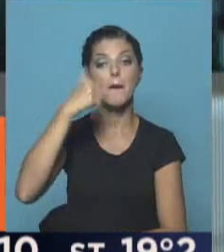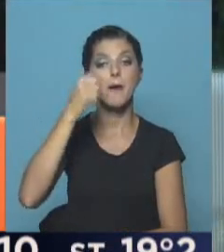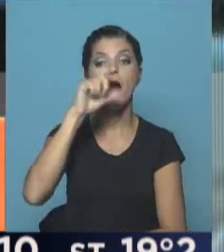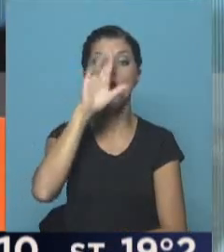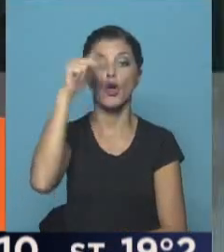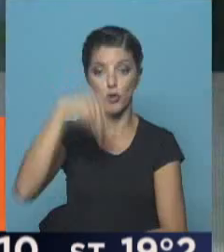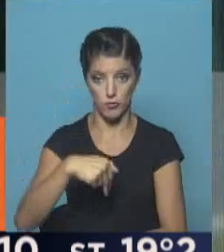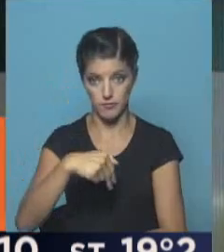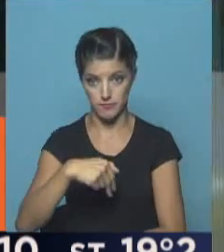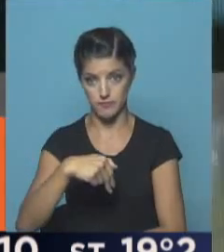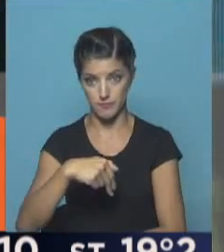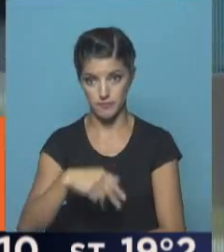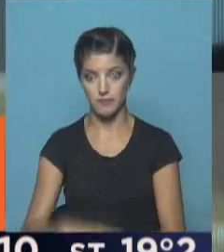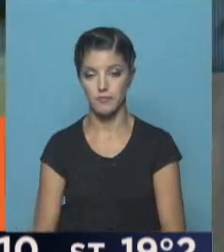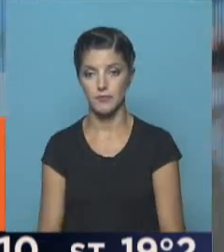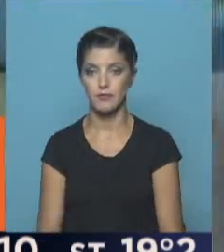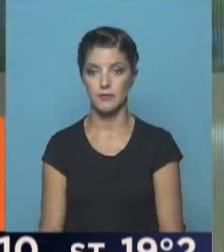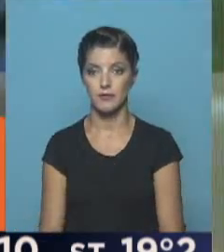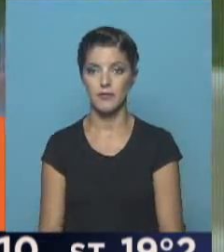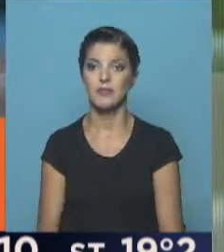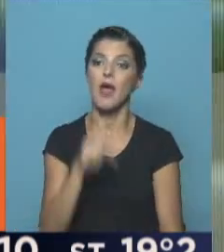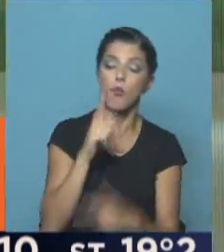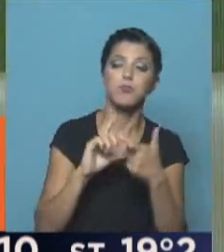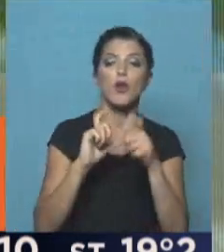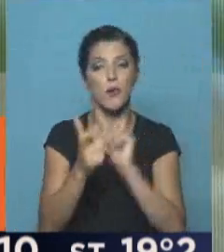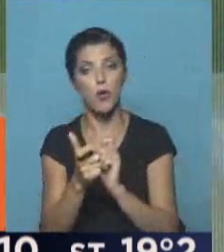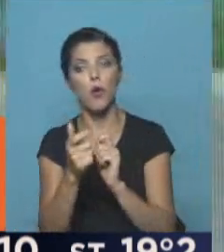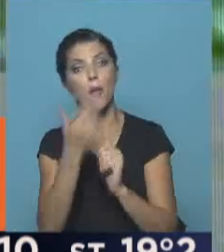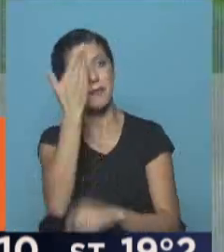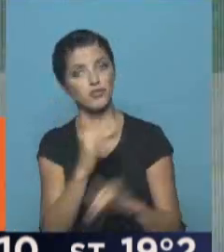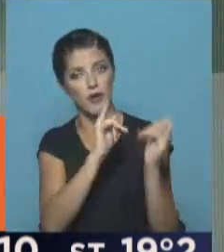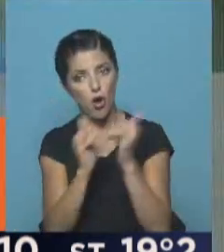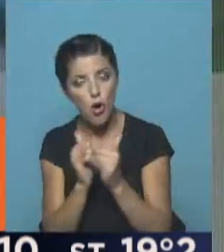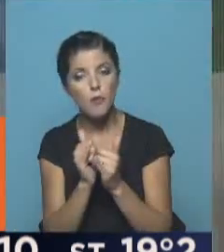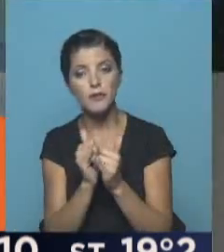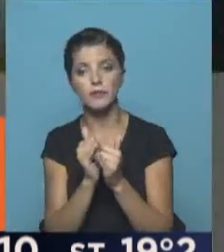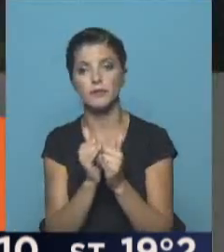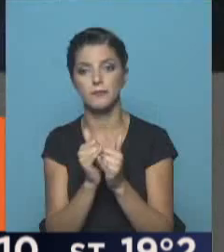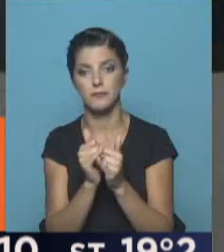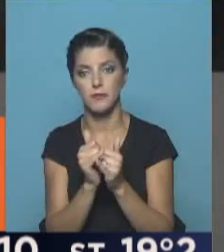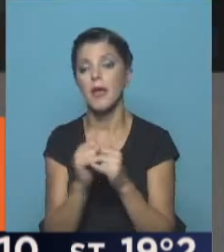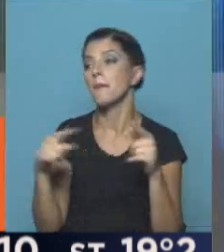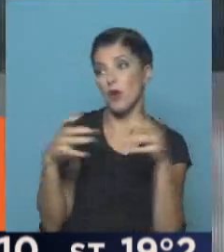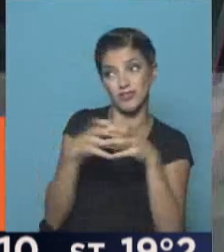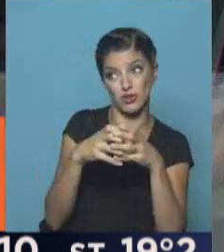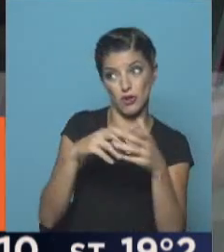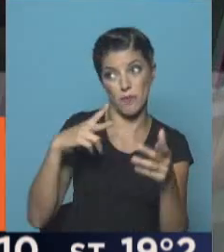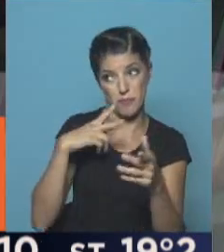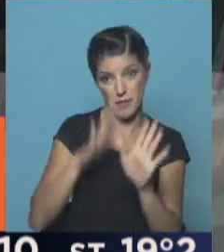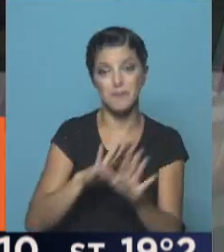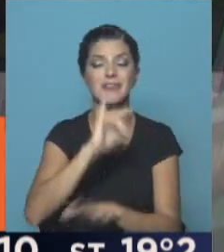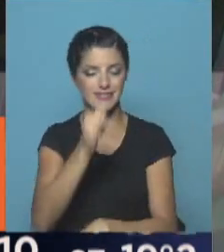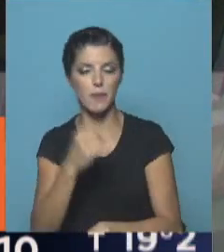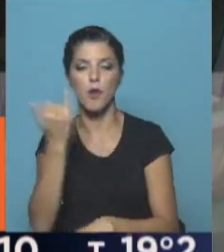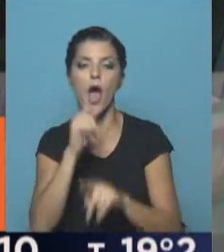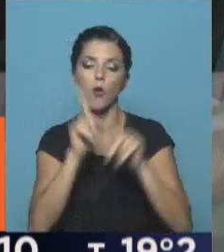política francesa tenue, digamos. Tiene Sí. algunos rasgos renovadores. Es joven, tiene una historia de Pero vida... es establishment. Es establishment. Ahora, Sí. presenta algunos rasgos.